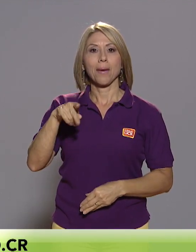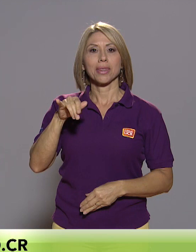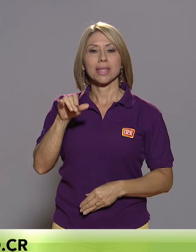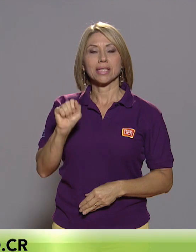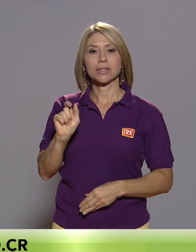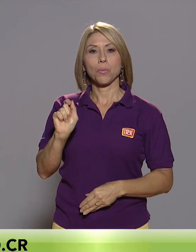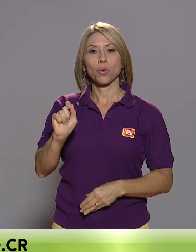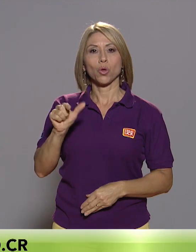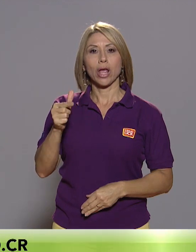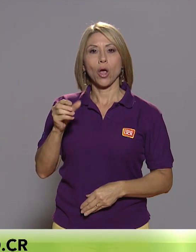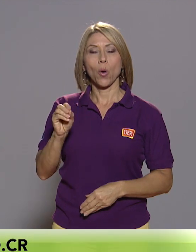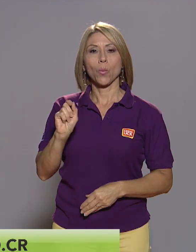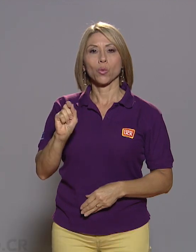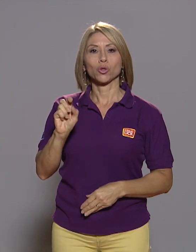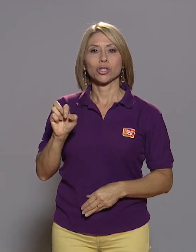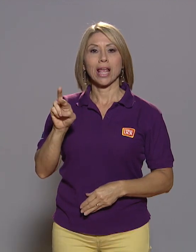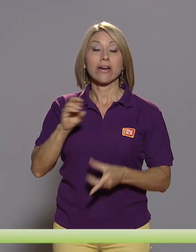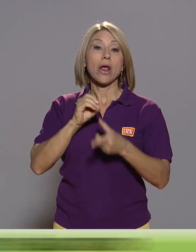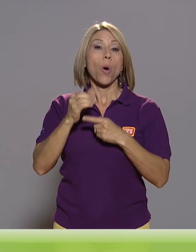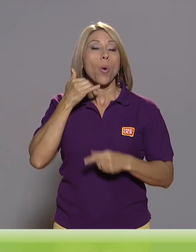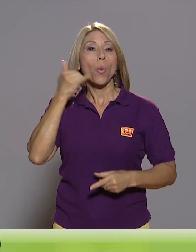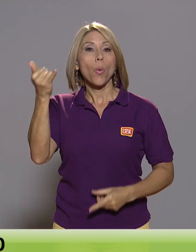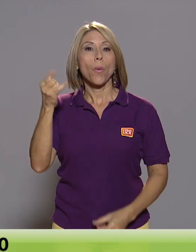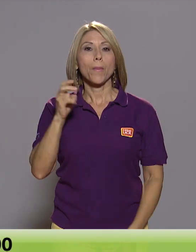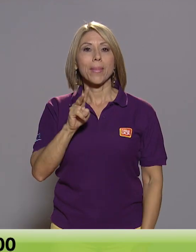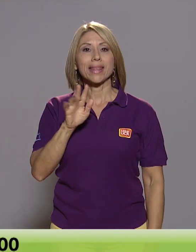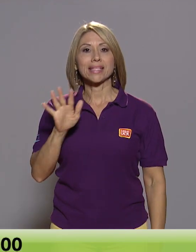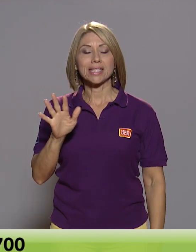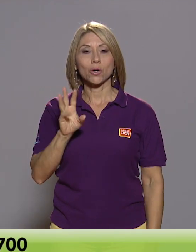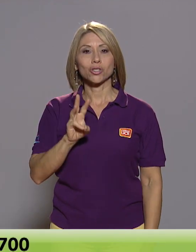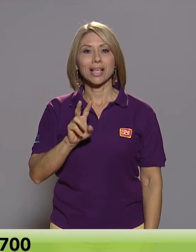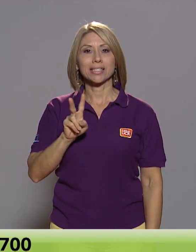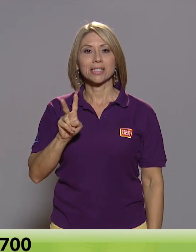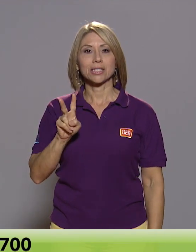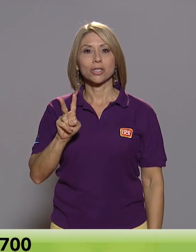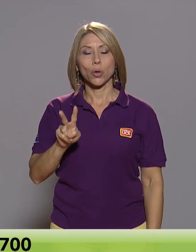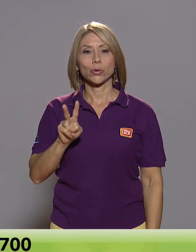msalas@conabdis.go.cr. También podemos hacer vía telefónica. Los teléfonos son